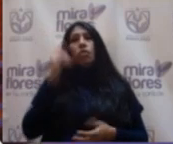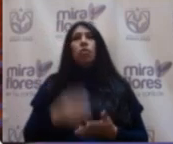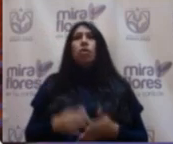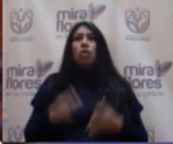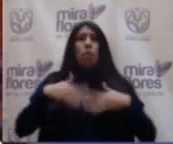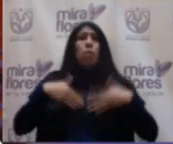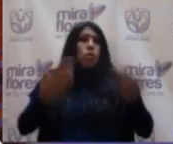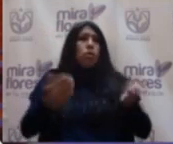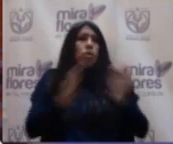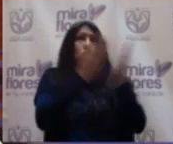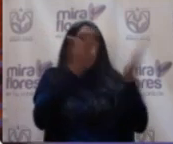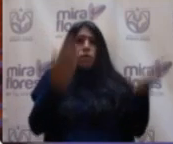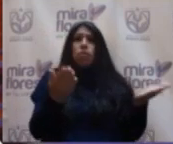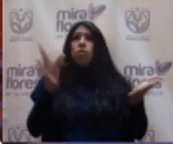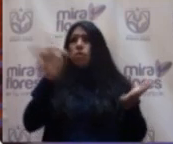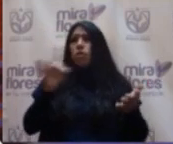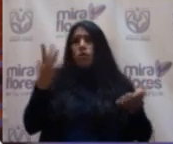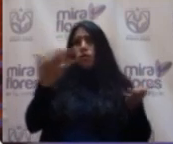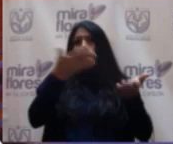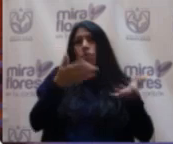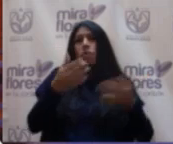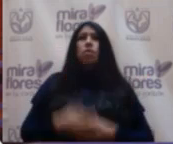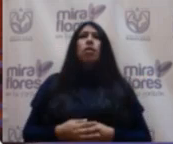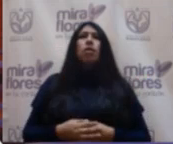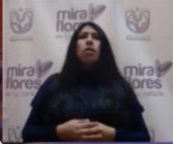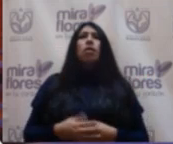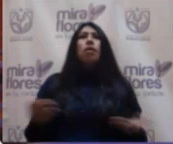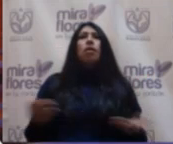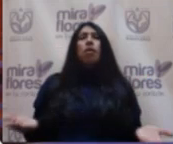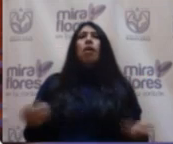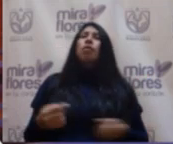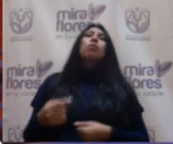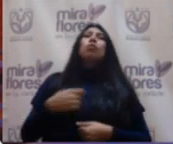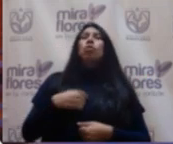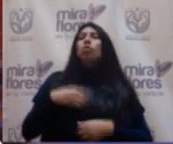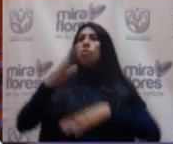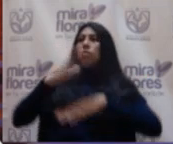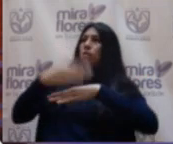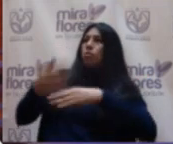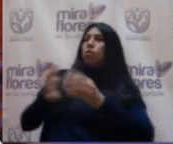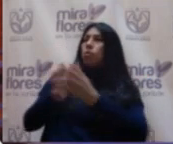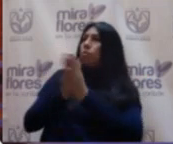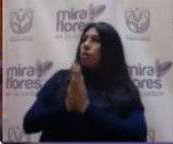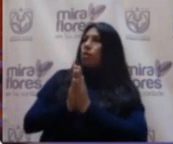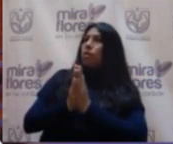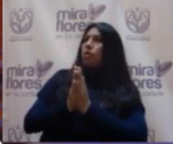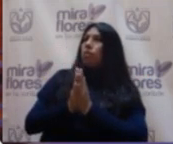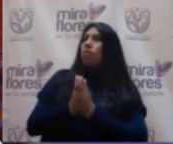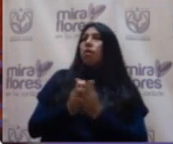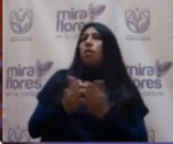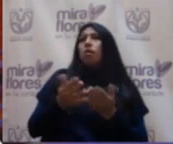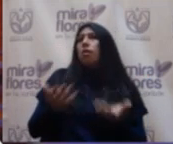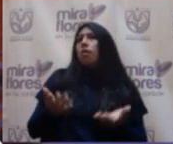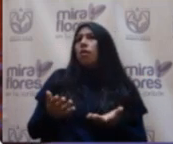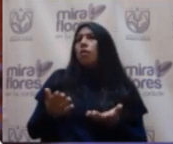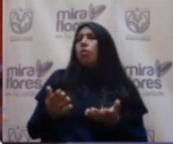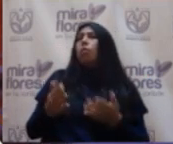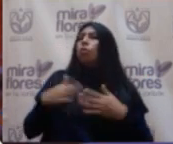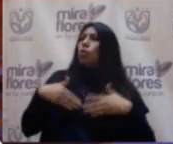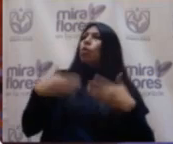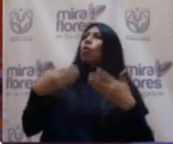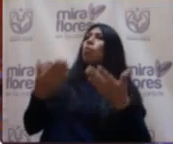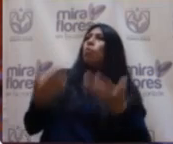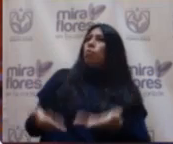eso. Gracias. Habría que, después le voy a pedir que usted nos pueda proporcionar cuál es el colegio del